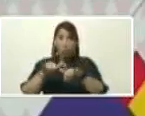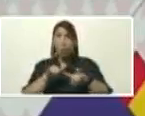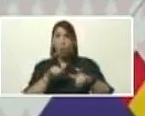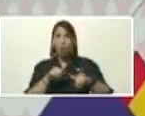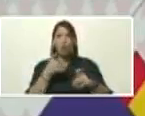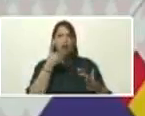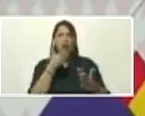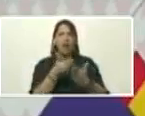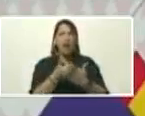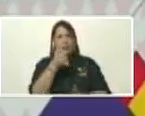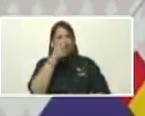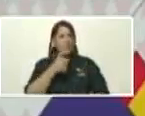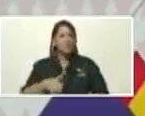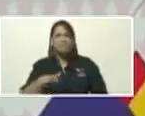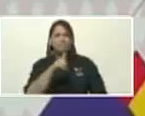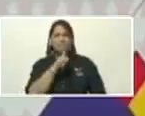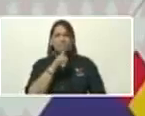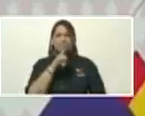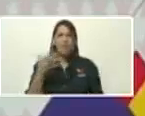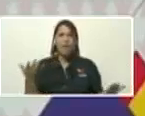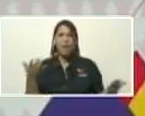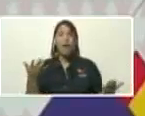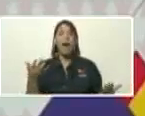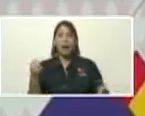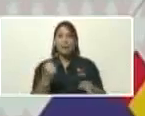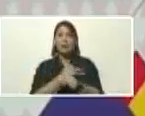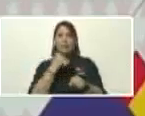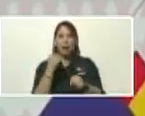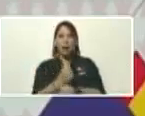¿Gracias a quién? A la clase obrera.